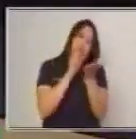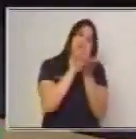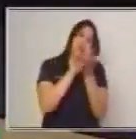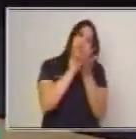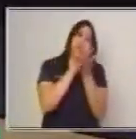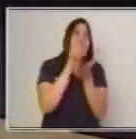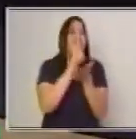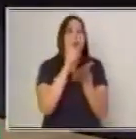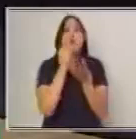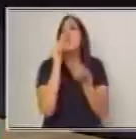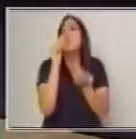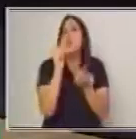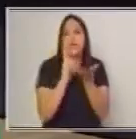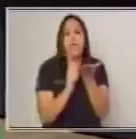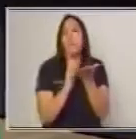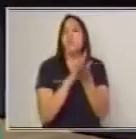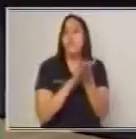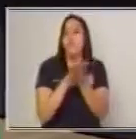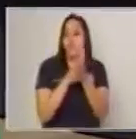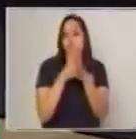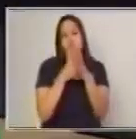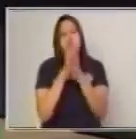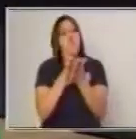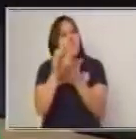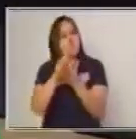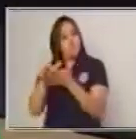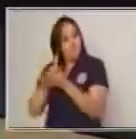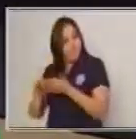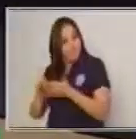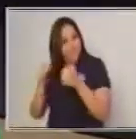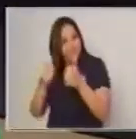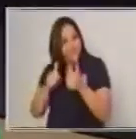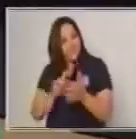dañar su piel y restregarse muy bien las manos.